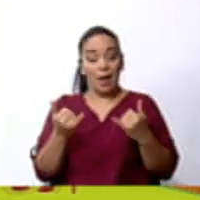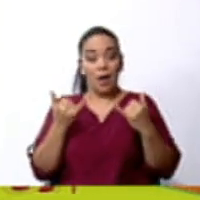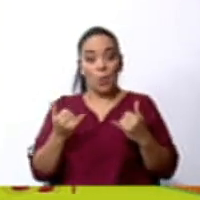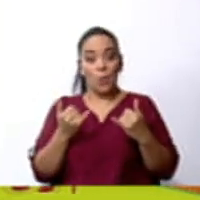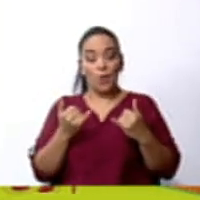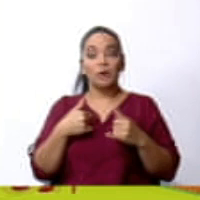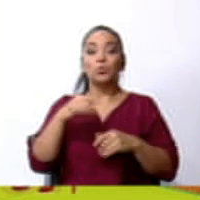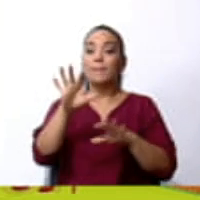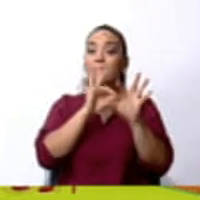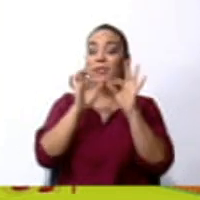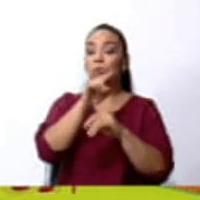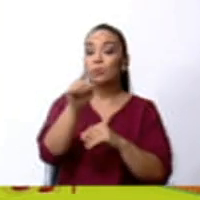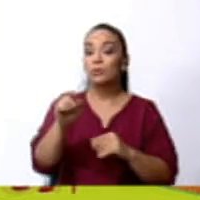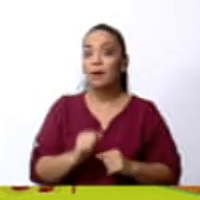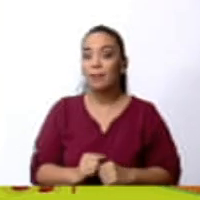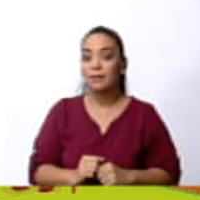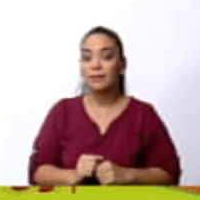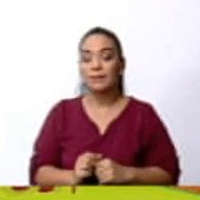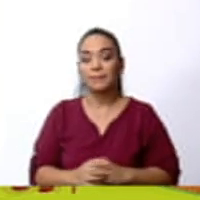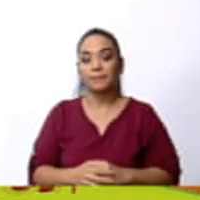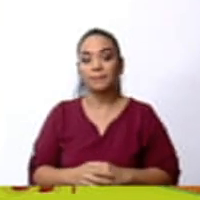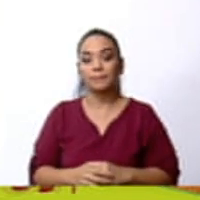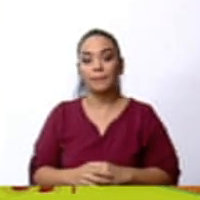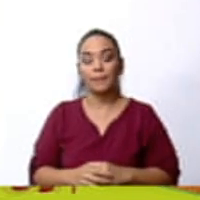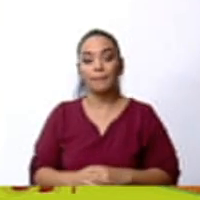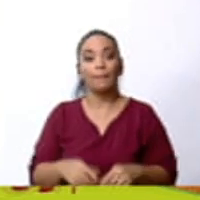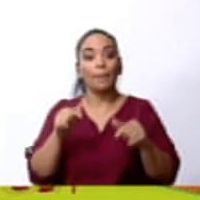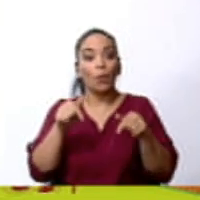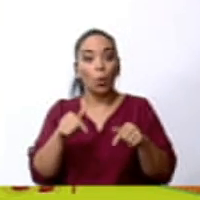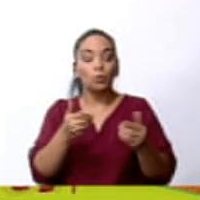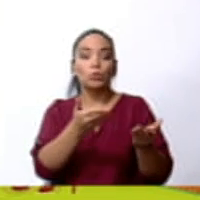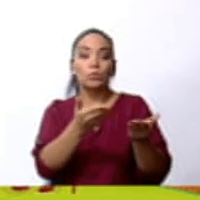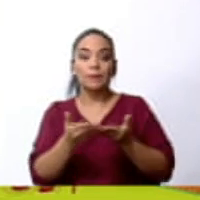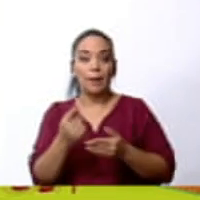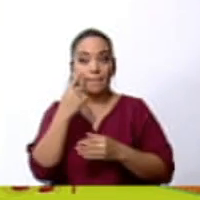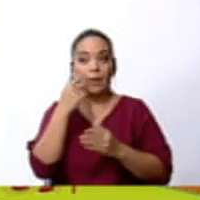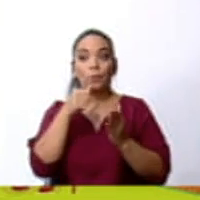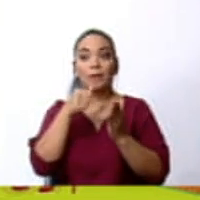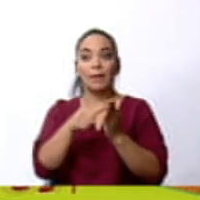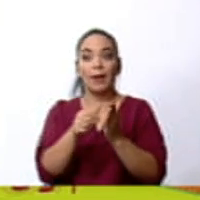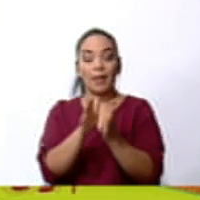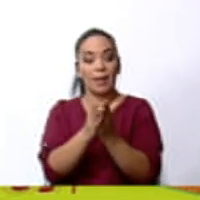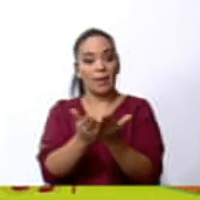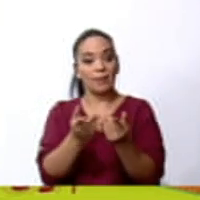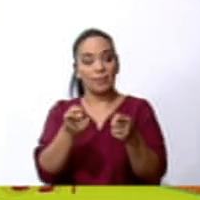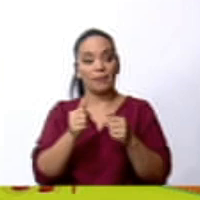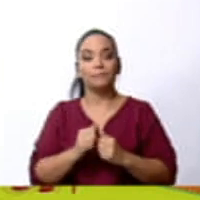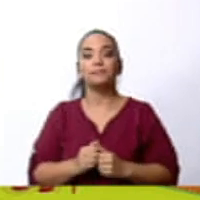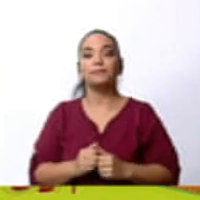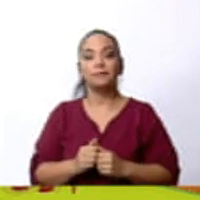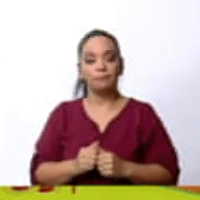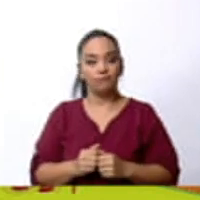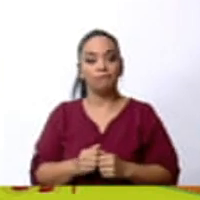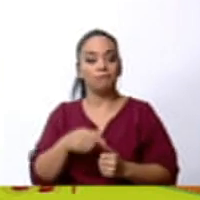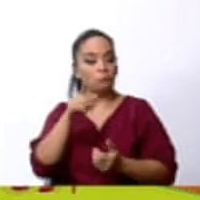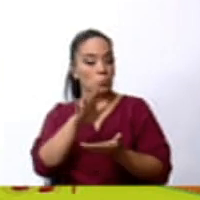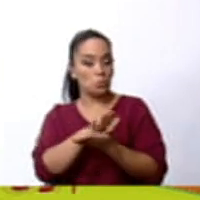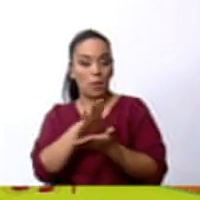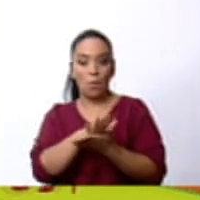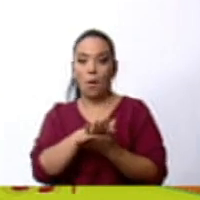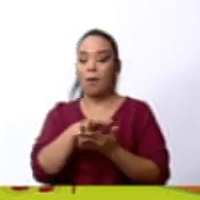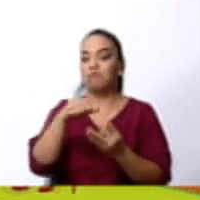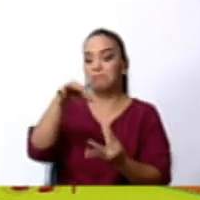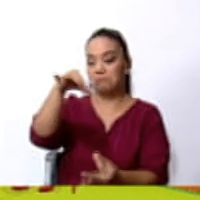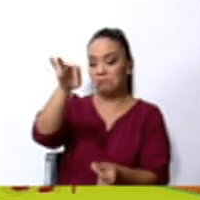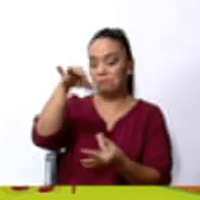quiero invitar porque hoy traje esta tarjeta. Podemos tomar una hoja de papel o si